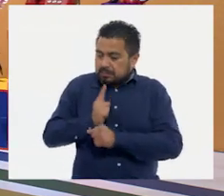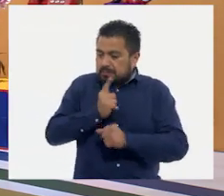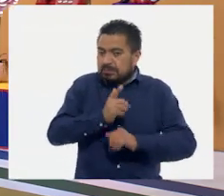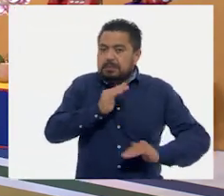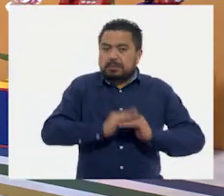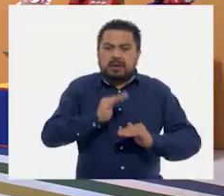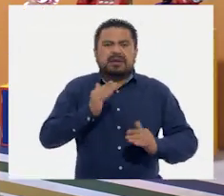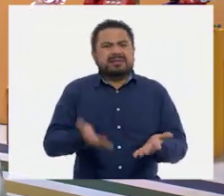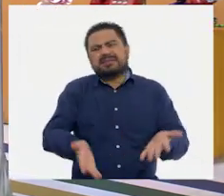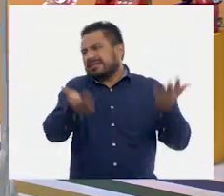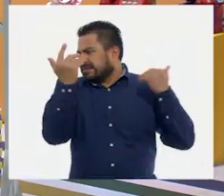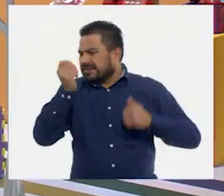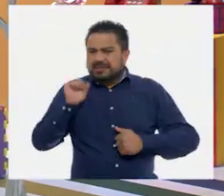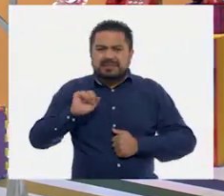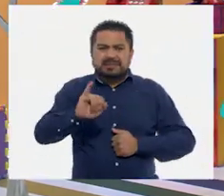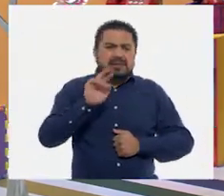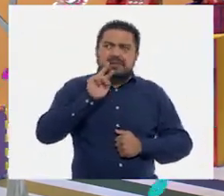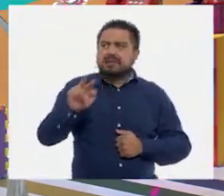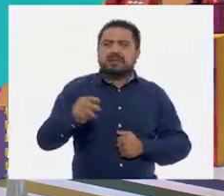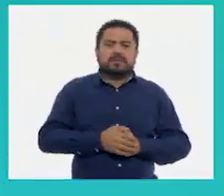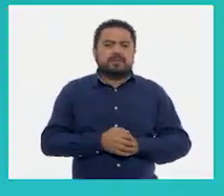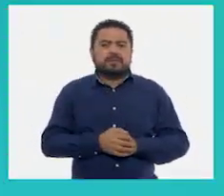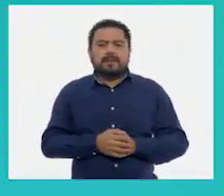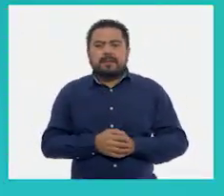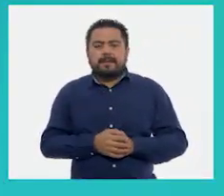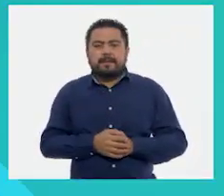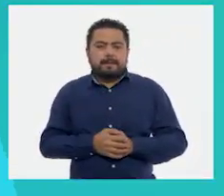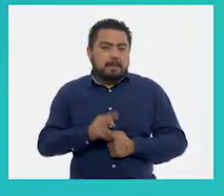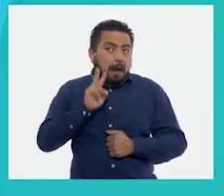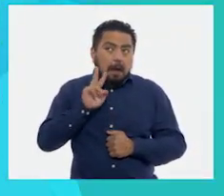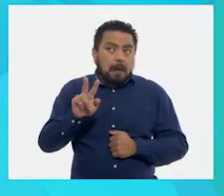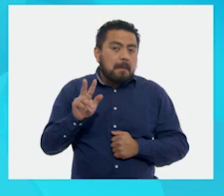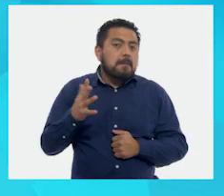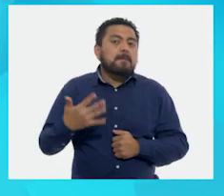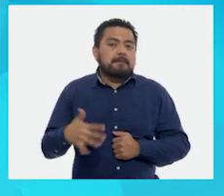Sí, veamos. Vamos con la siguiente imagen. A ver.